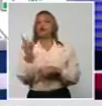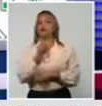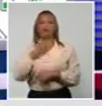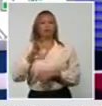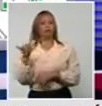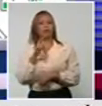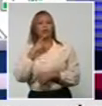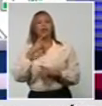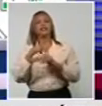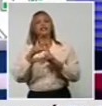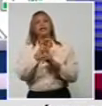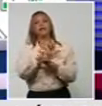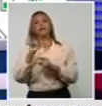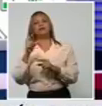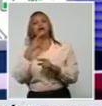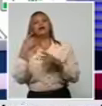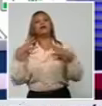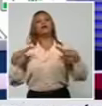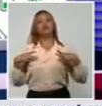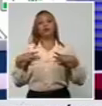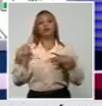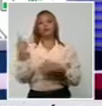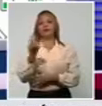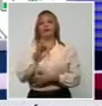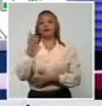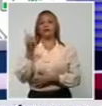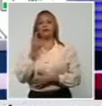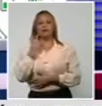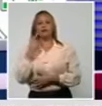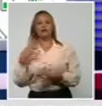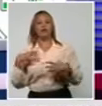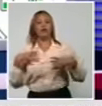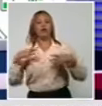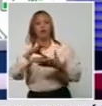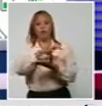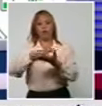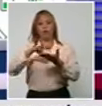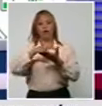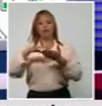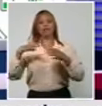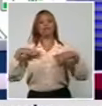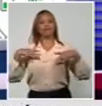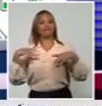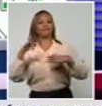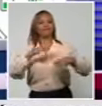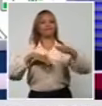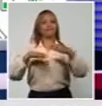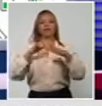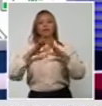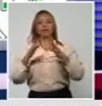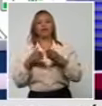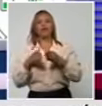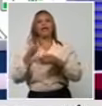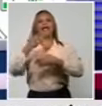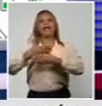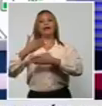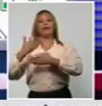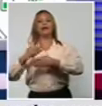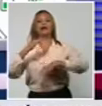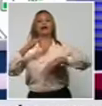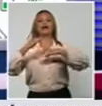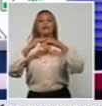temas y hablamos de turismo nacional, porque los centros recreativos holguineros que acogen a vacacionistas durante la etapa estival limitan sus capacidades para